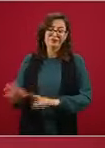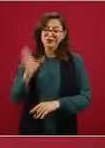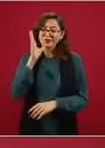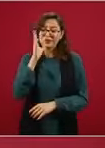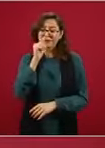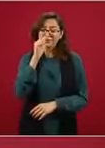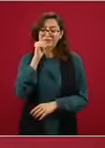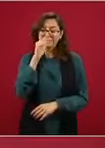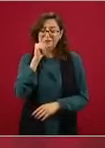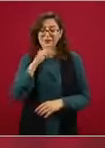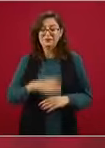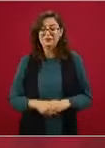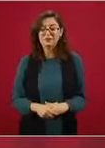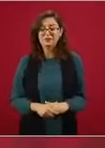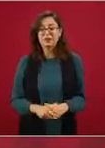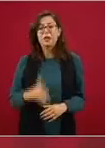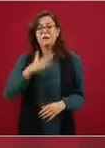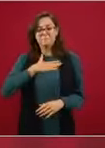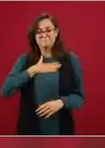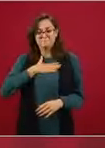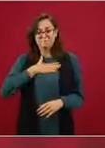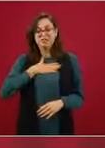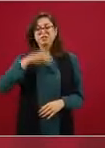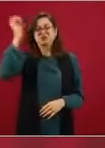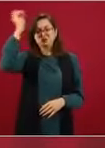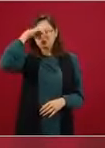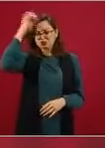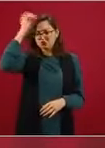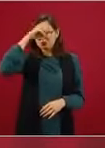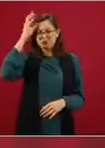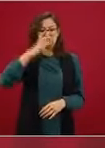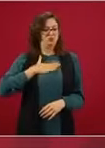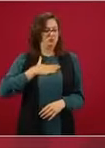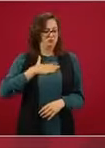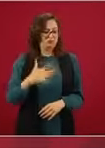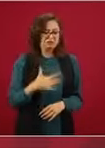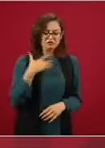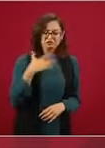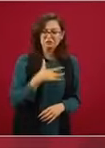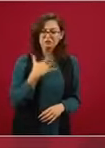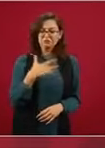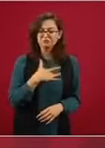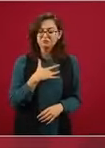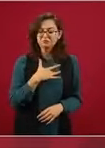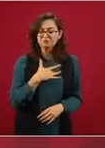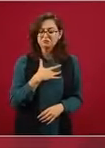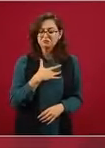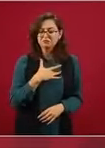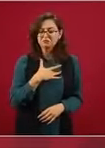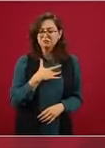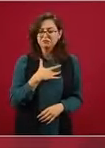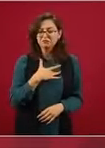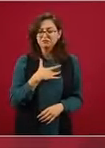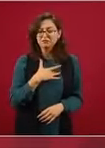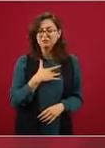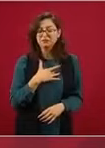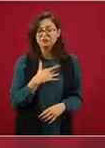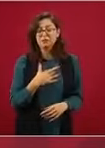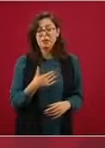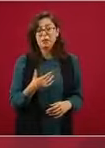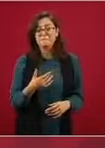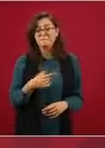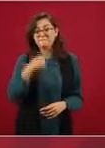Yo doy mi opinión, creo que lo mejor